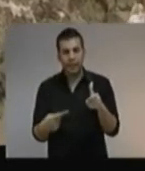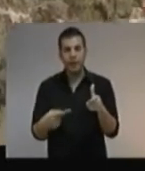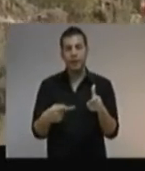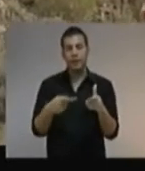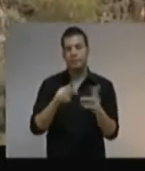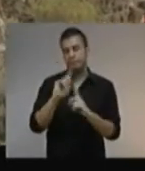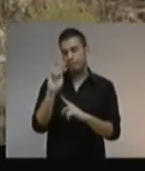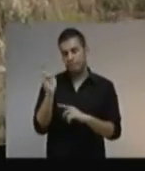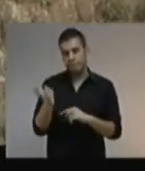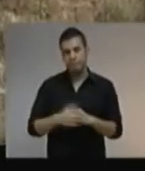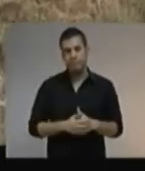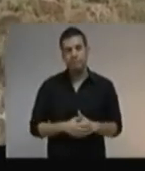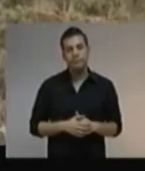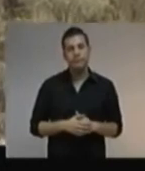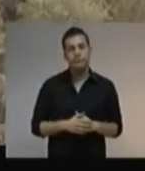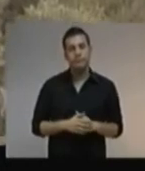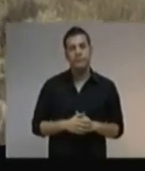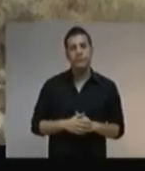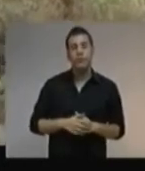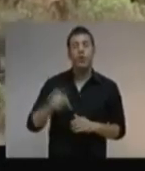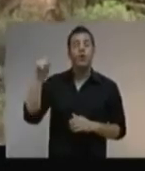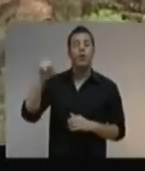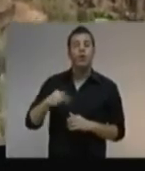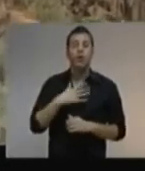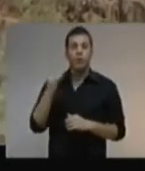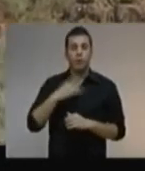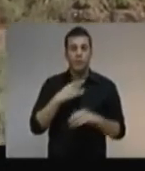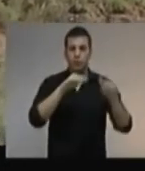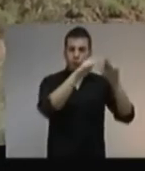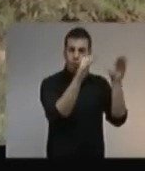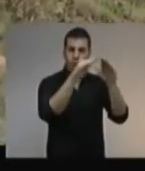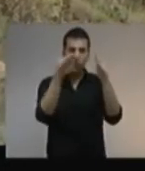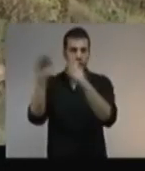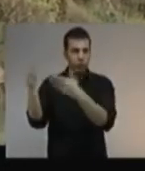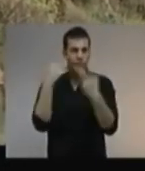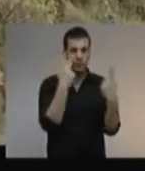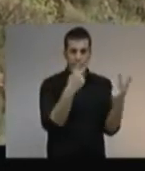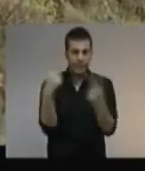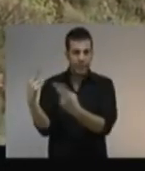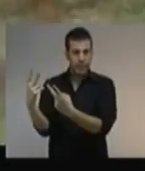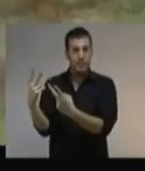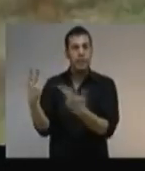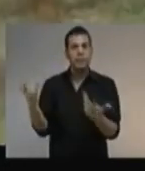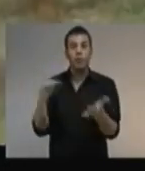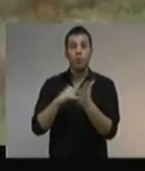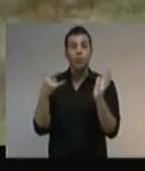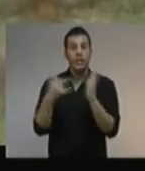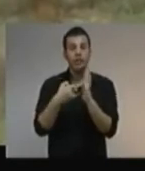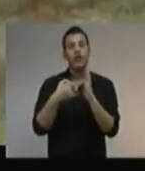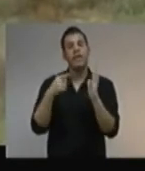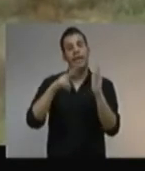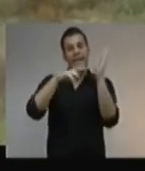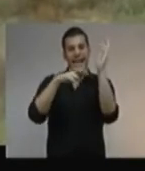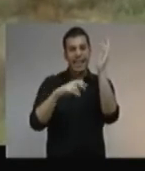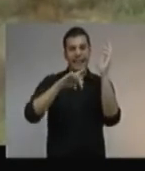repujada y demás. Hoy ya se puede visitar los diferentes cubículos que nos has comentado, sin embargo existe un importante proyecto de excavación precisamente en el